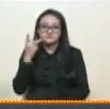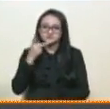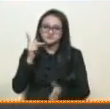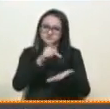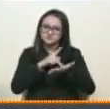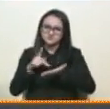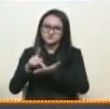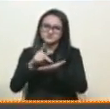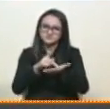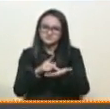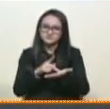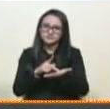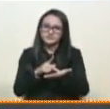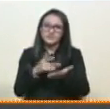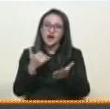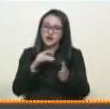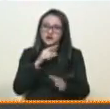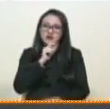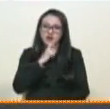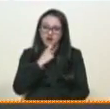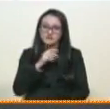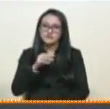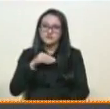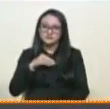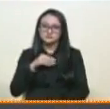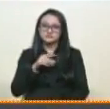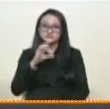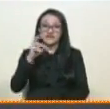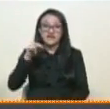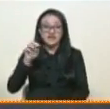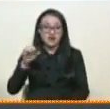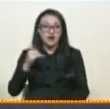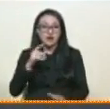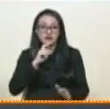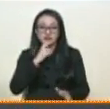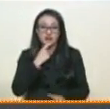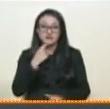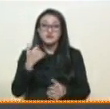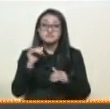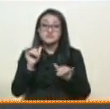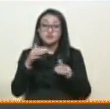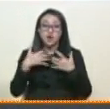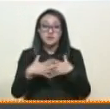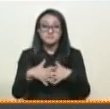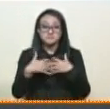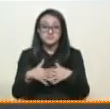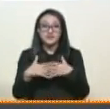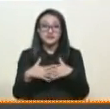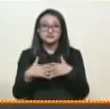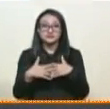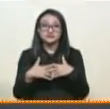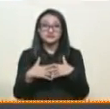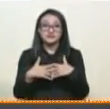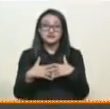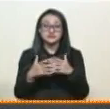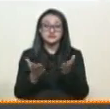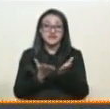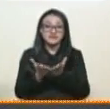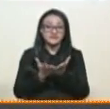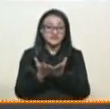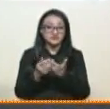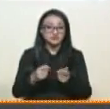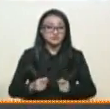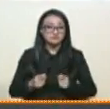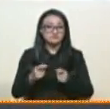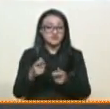proceso tiene parte de la clave, incluso el Consejo Nacional Electoral, incluyendo la empresa, ¿no?, que también presta el servicio. Esto con el propósito, como